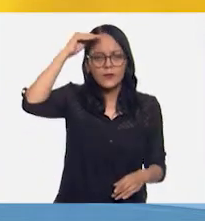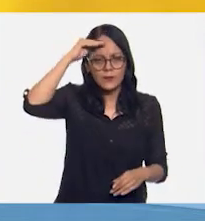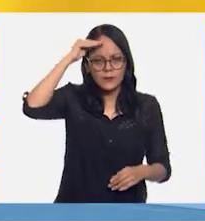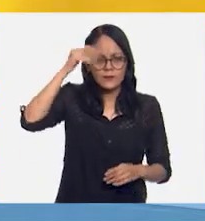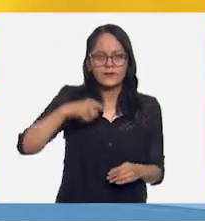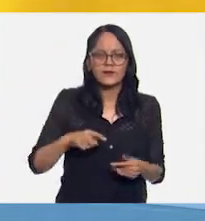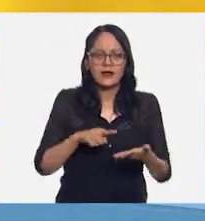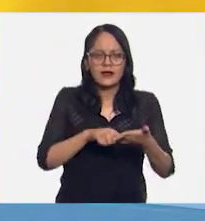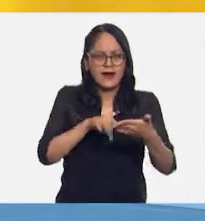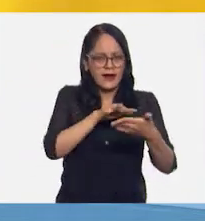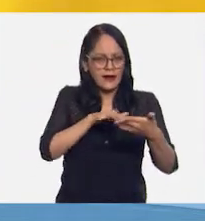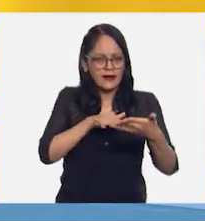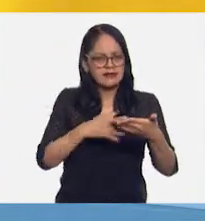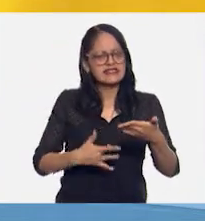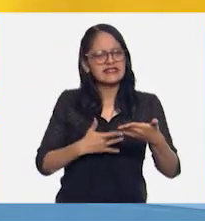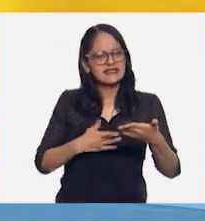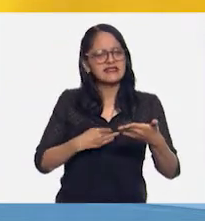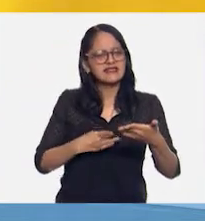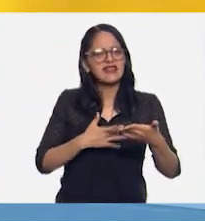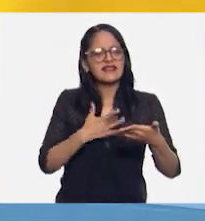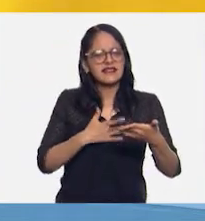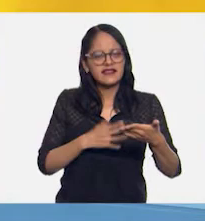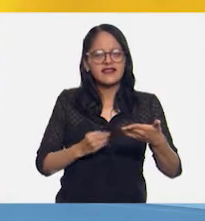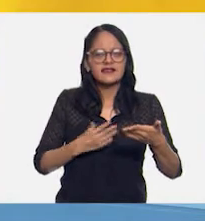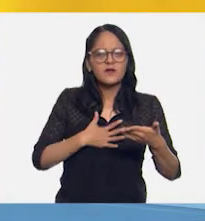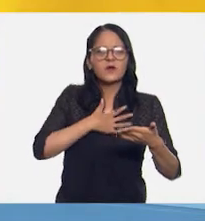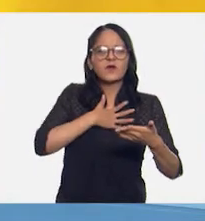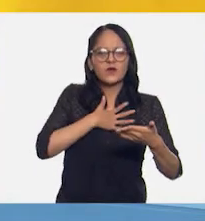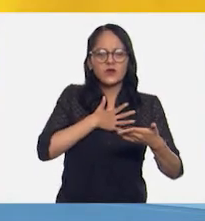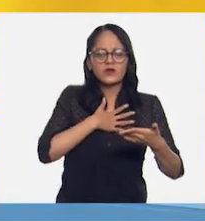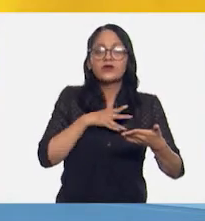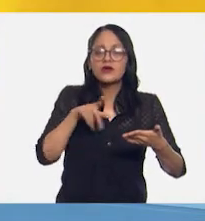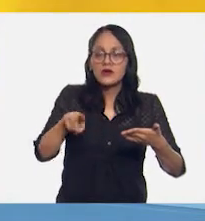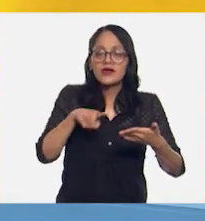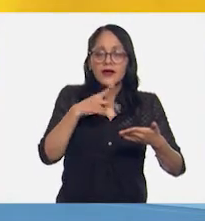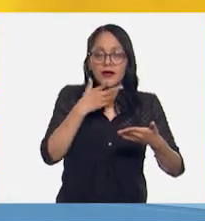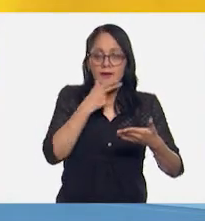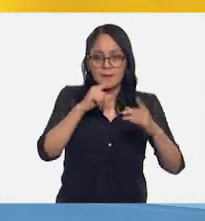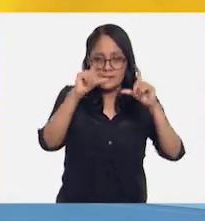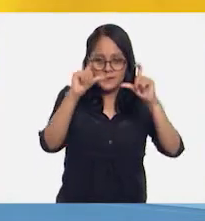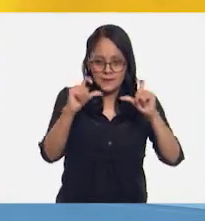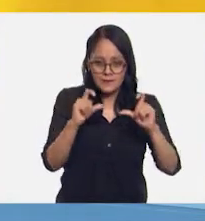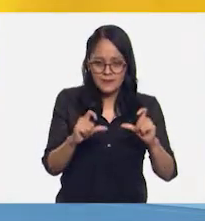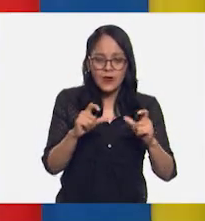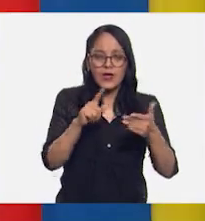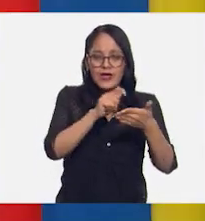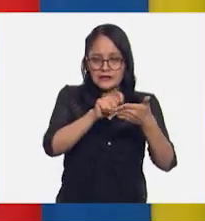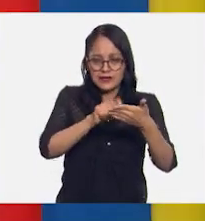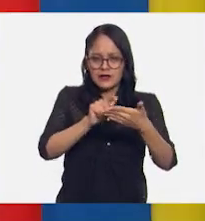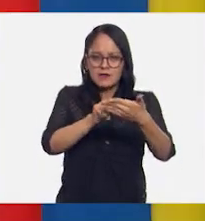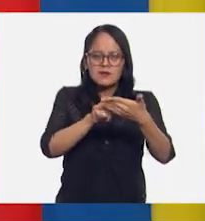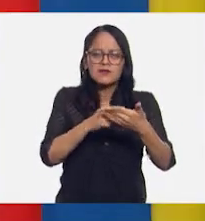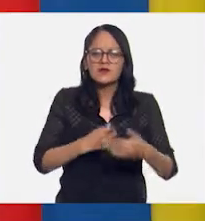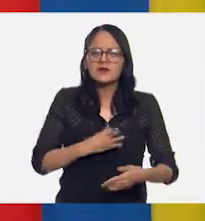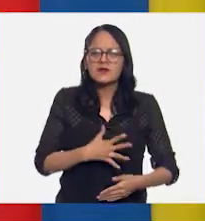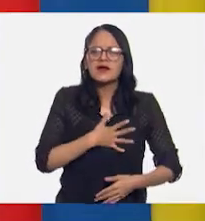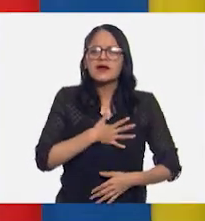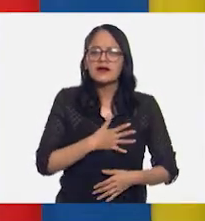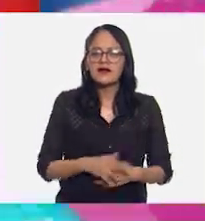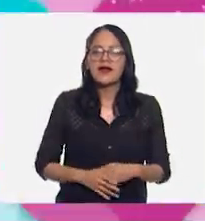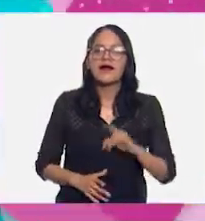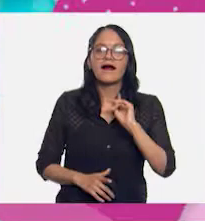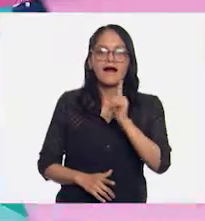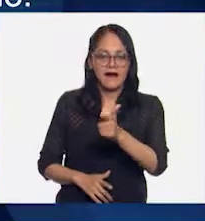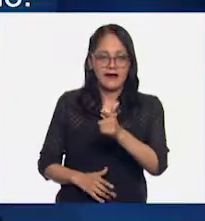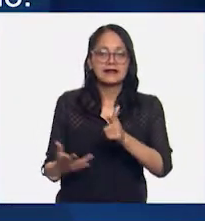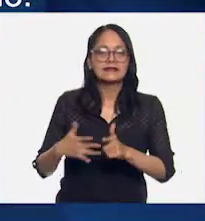sensaciones, emociones y sentimientos les sugieren los versos de La danza. Nos sugiere movimiento